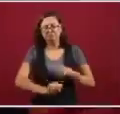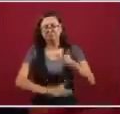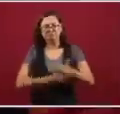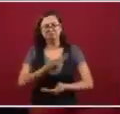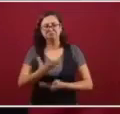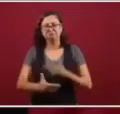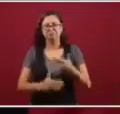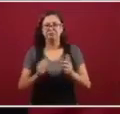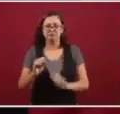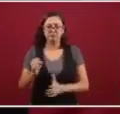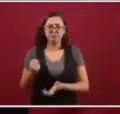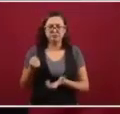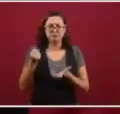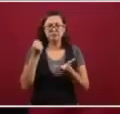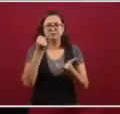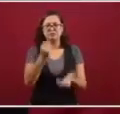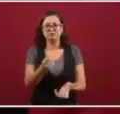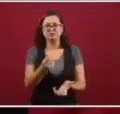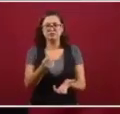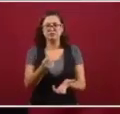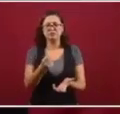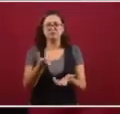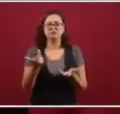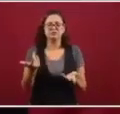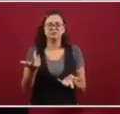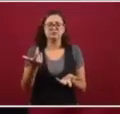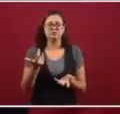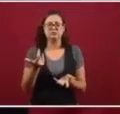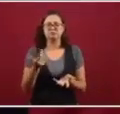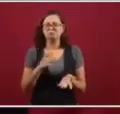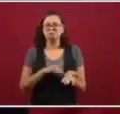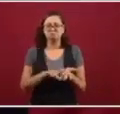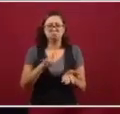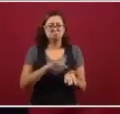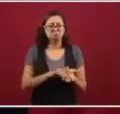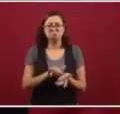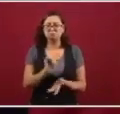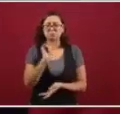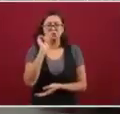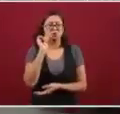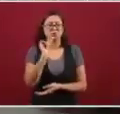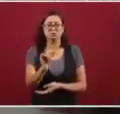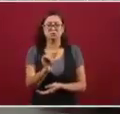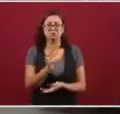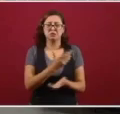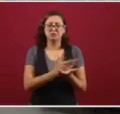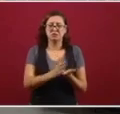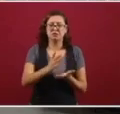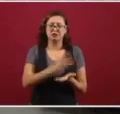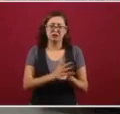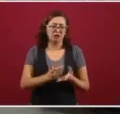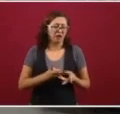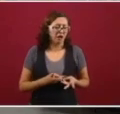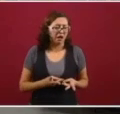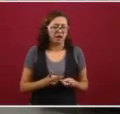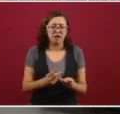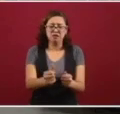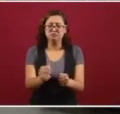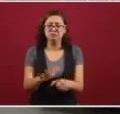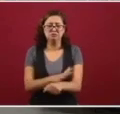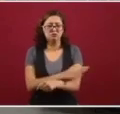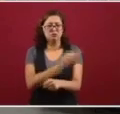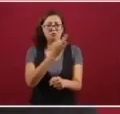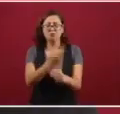el presupuesto, digamos, las participaciones prácticamente les alcanza únicamente para el gasto corriente y para lo más